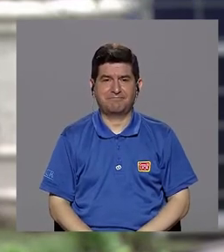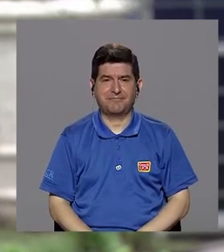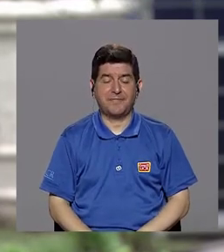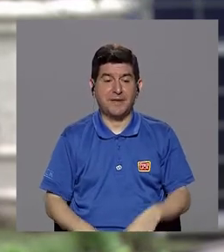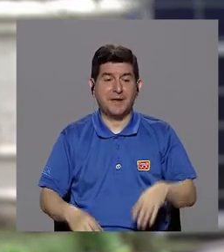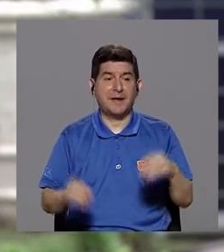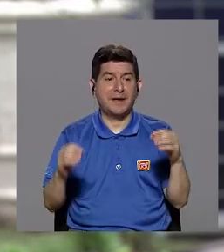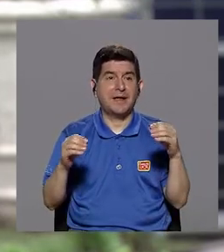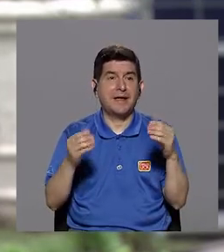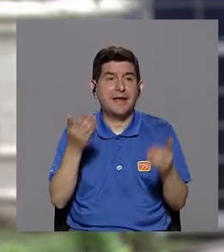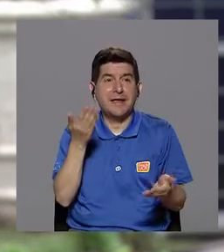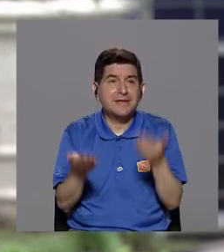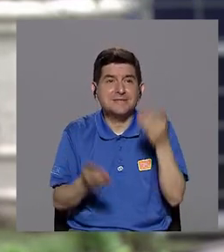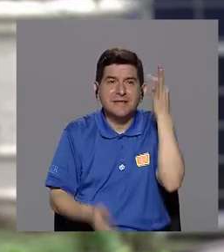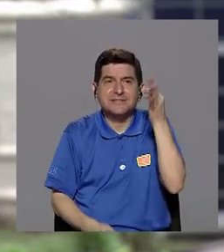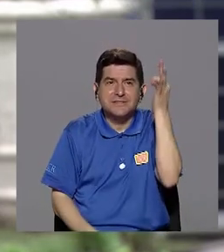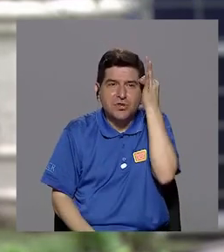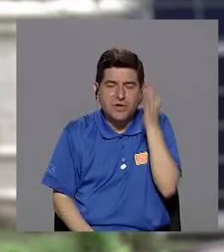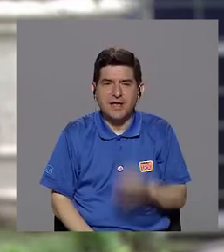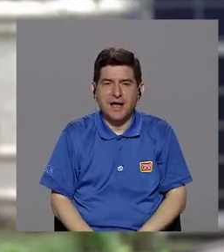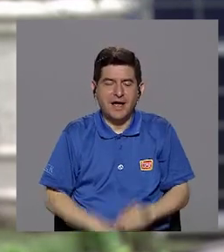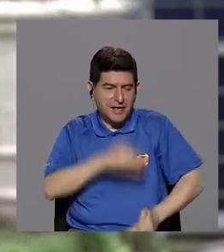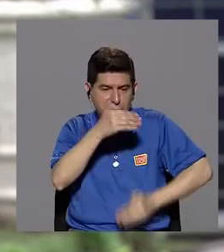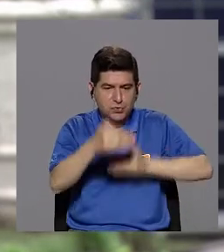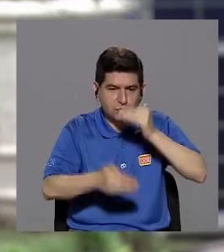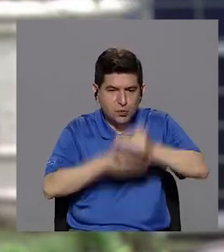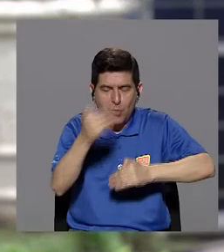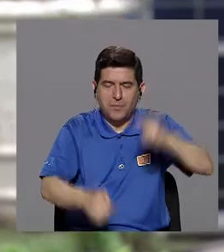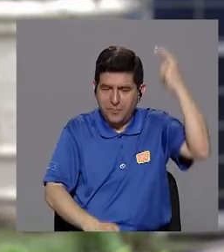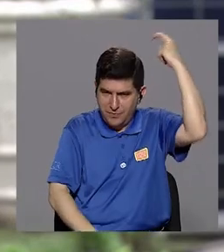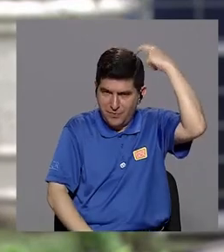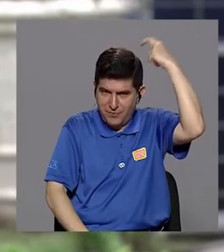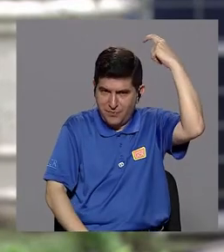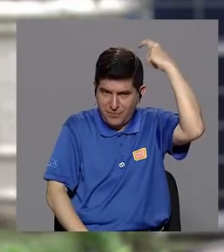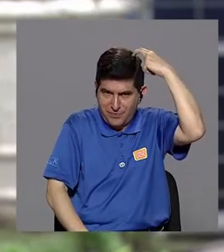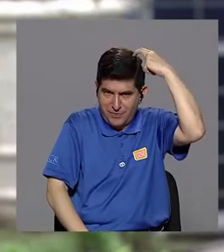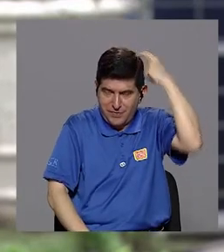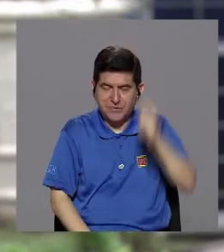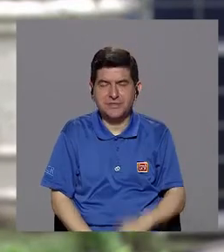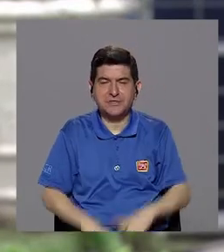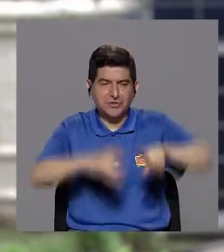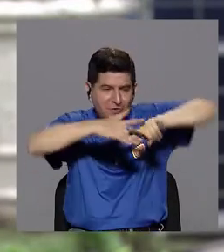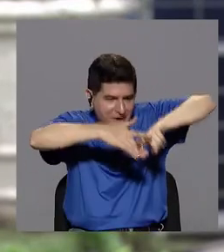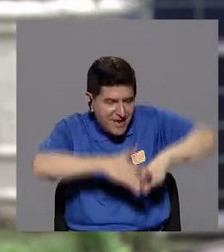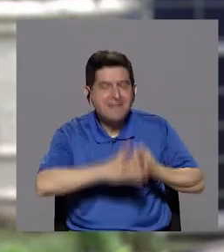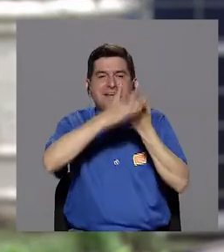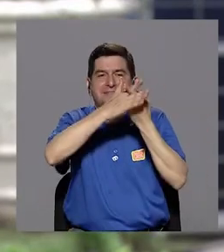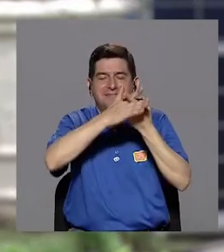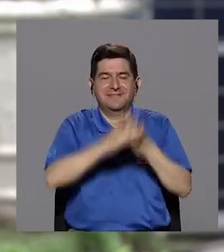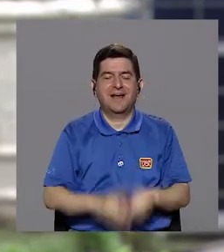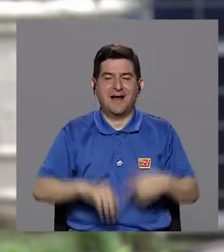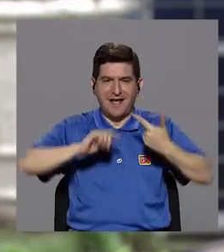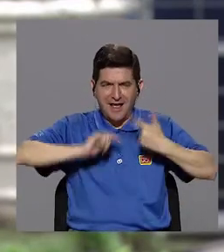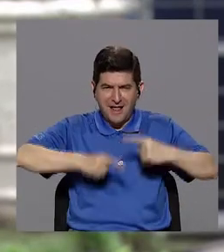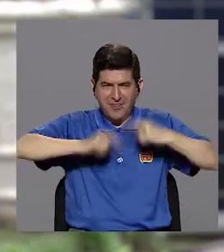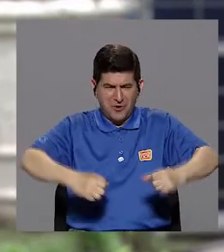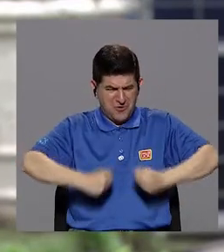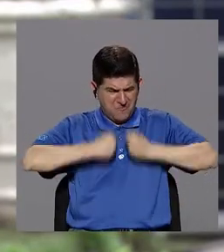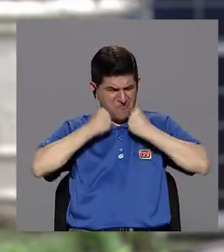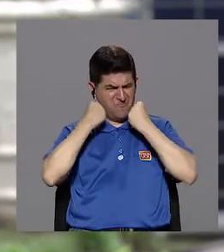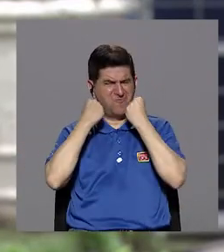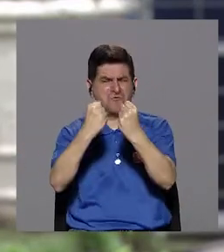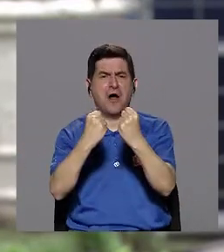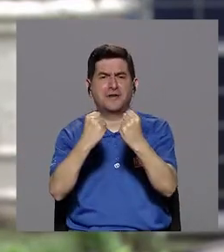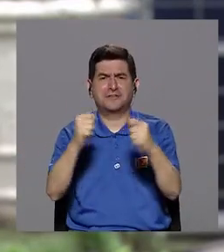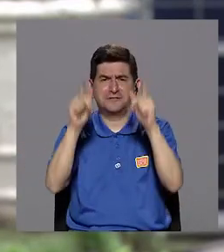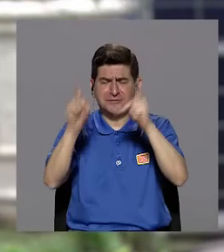la mayor teoría es que es un procesamiento a nivel del cerebro lo que desencadena ese dolor tan intenso